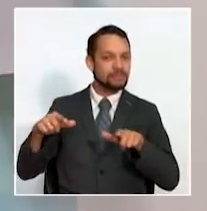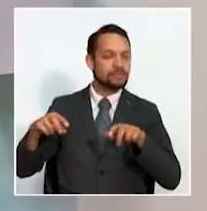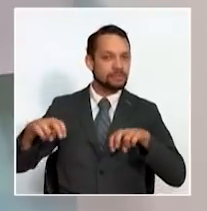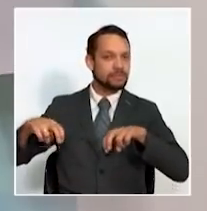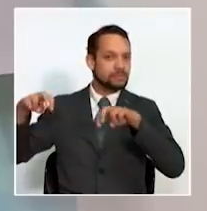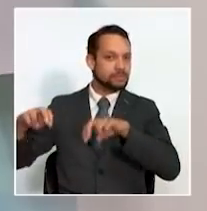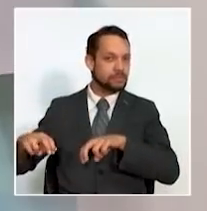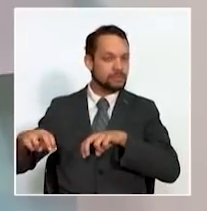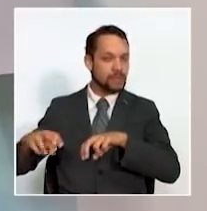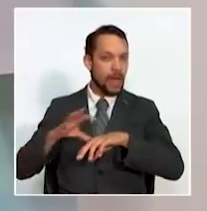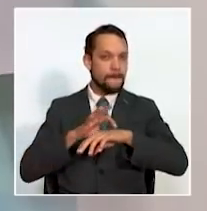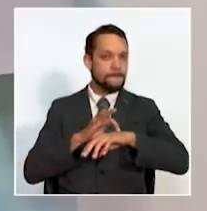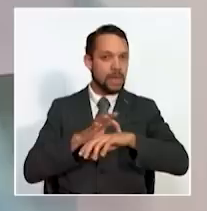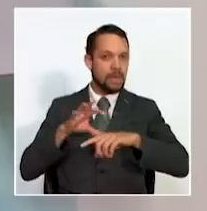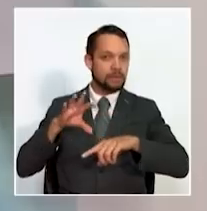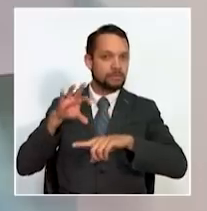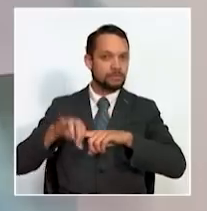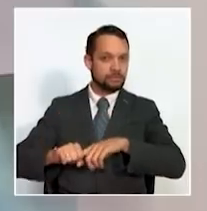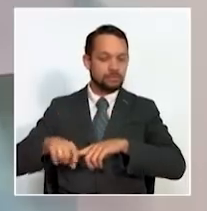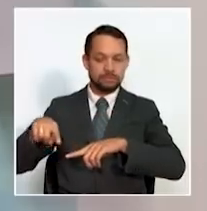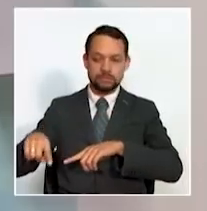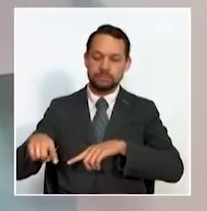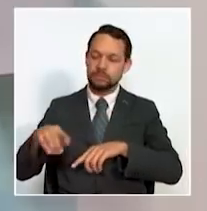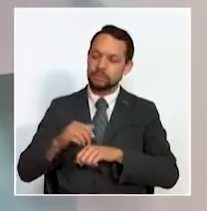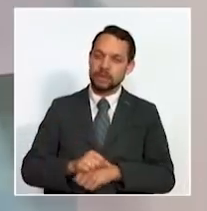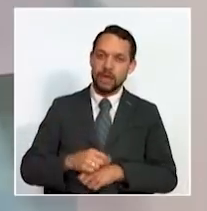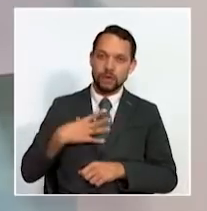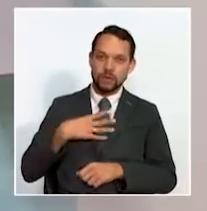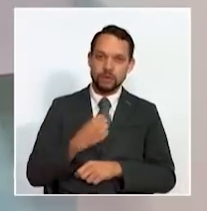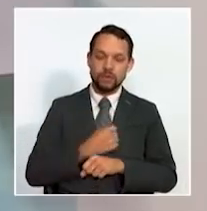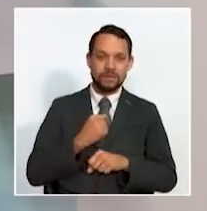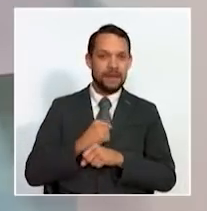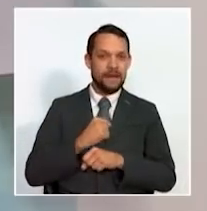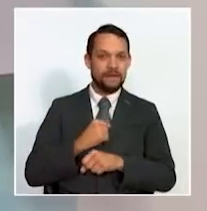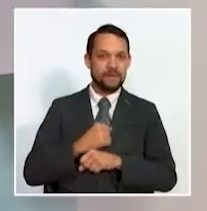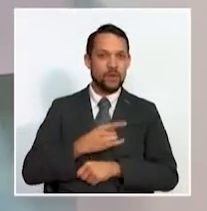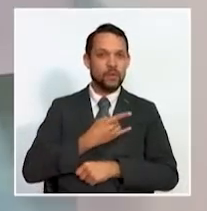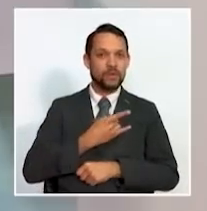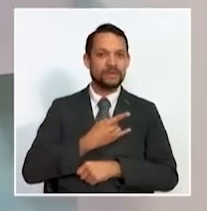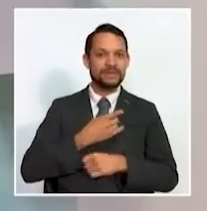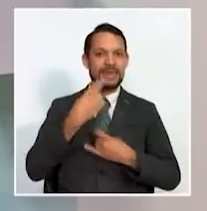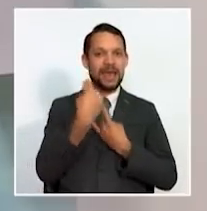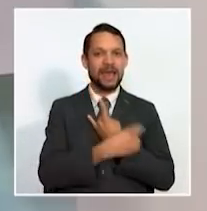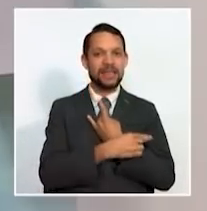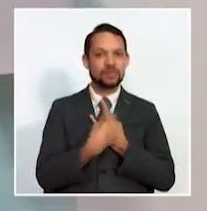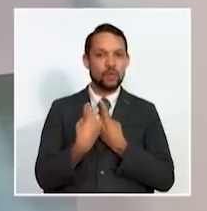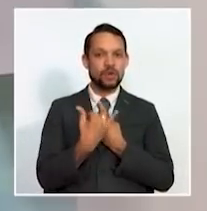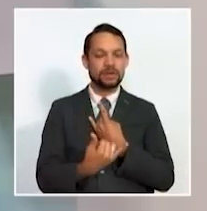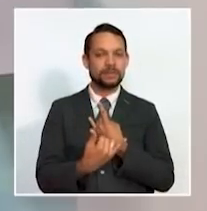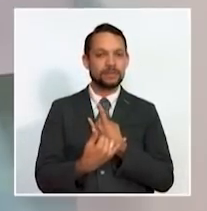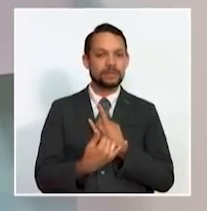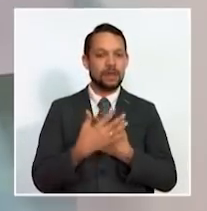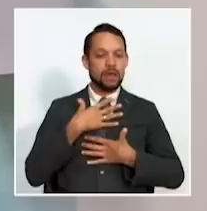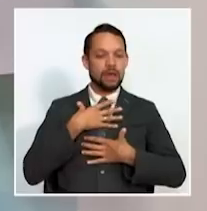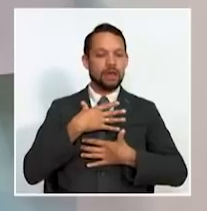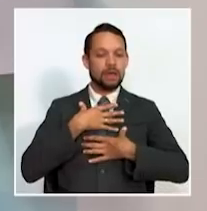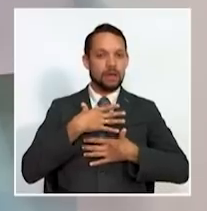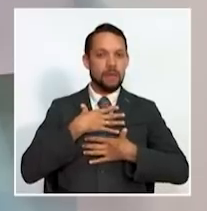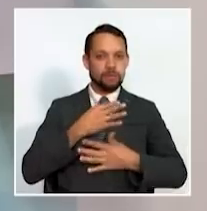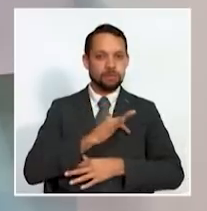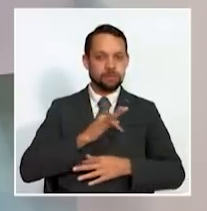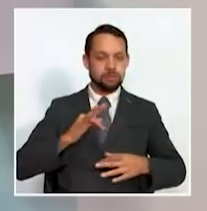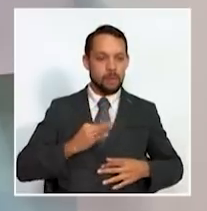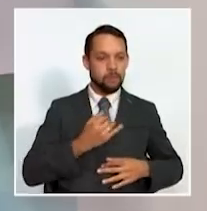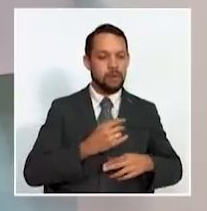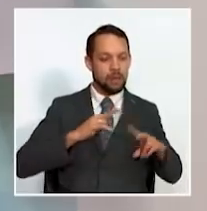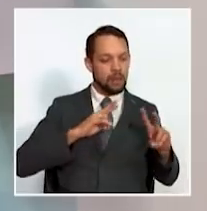Augusto, se hizo un trabajo de la Universidad Católica de Manizales en la Facultad de Terapia Respiratoria,